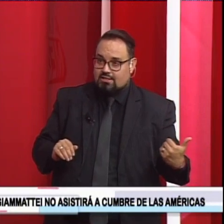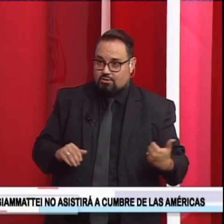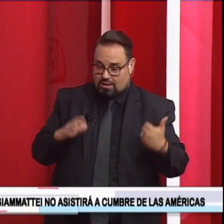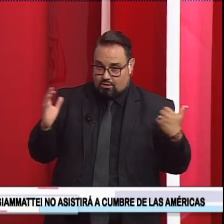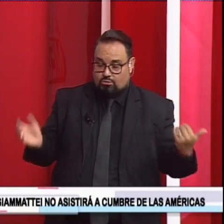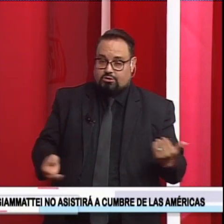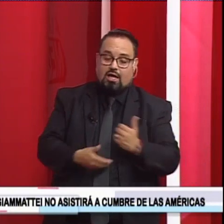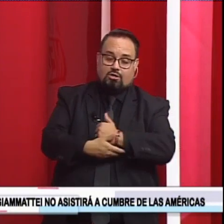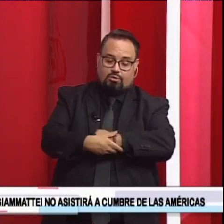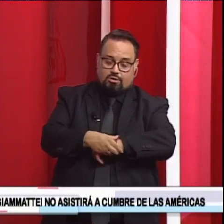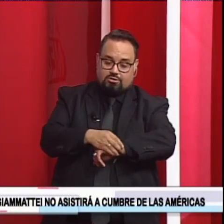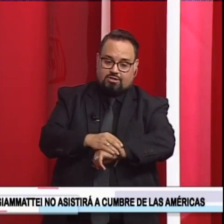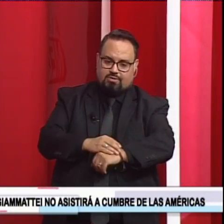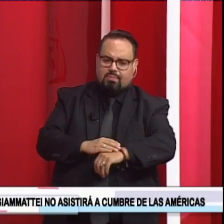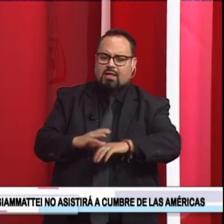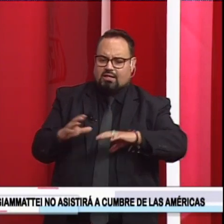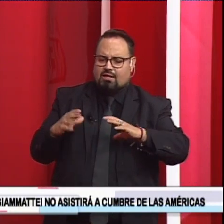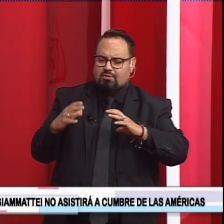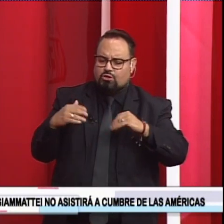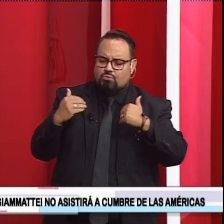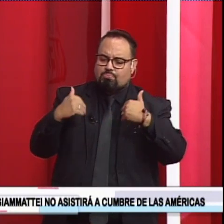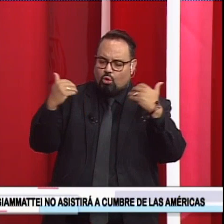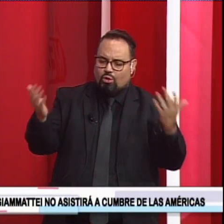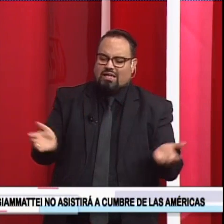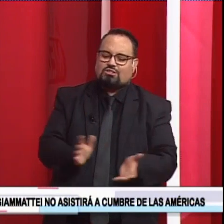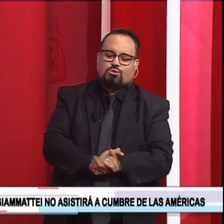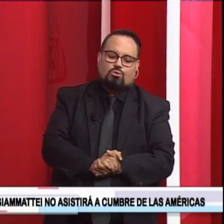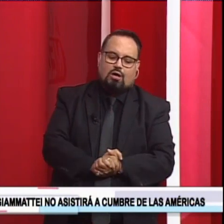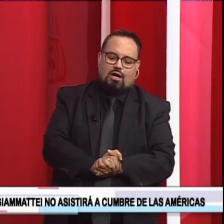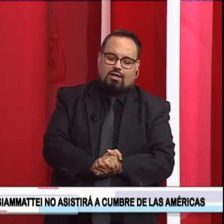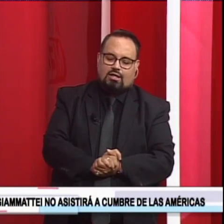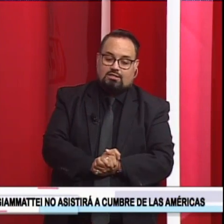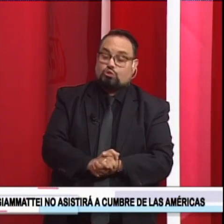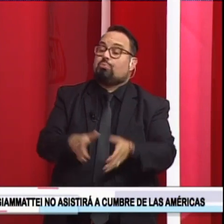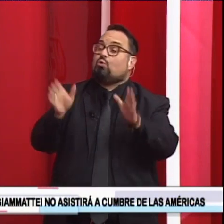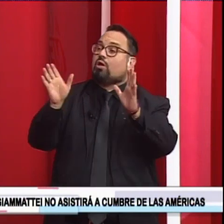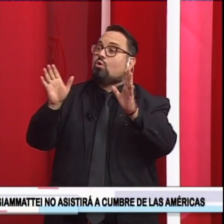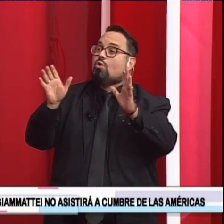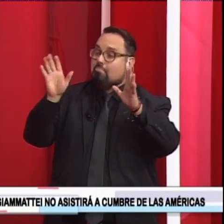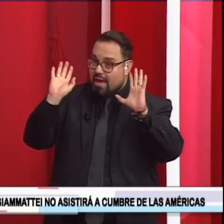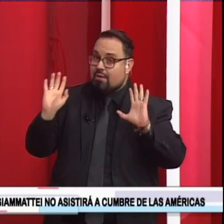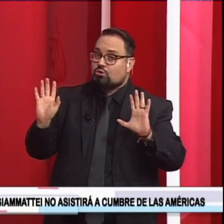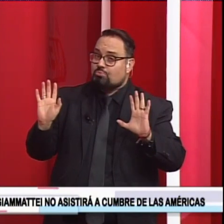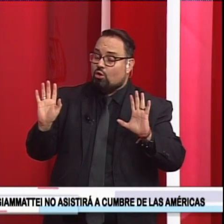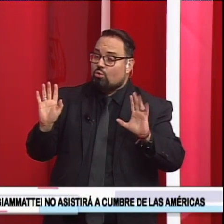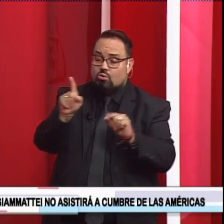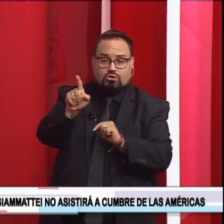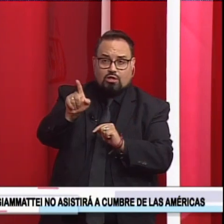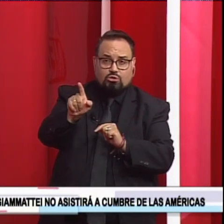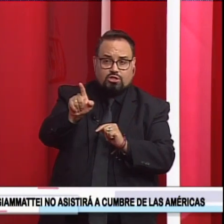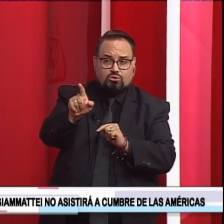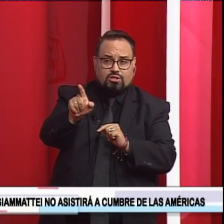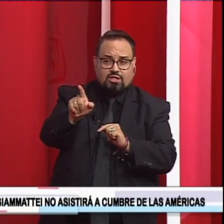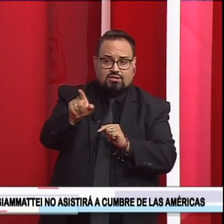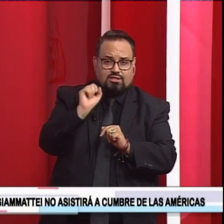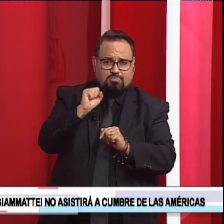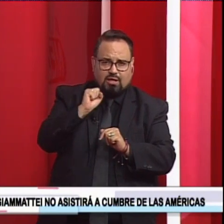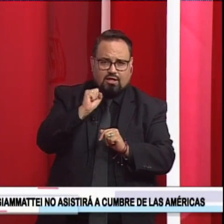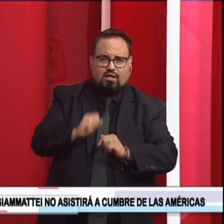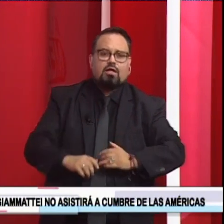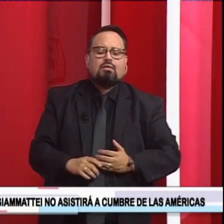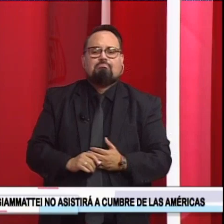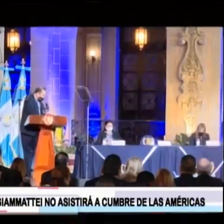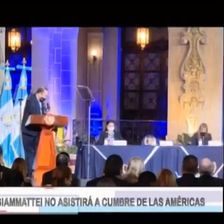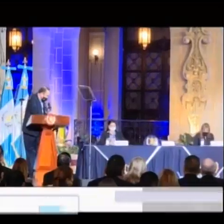país, sino que al contrario, y no se ve realmente un progreso a raíz de esto. Pero bueno, veamos mejor unos datos claro. que son interesantes